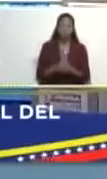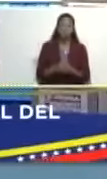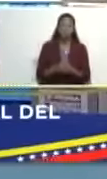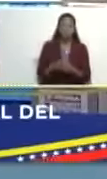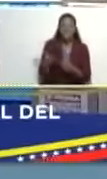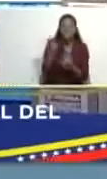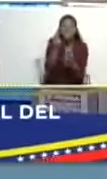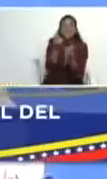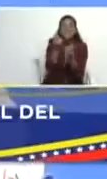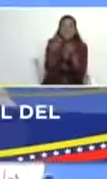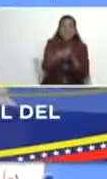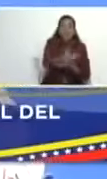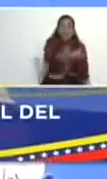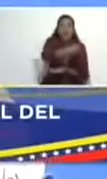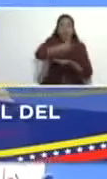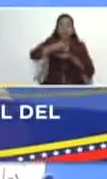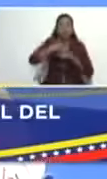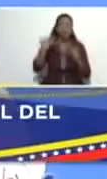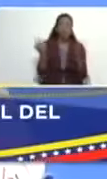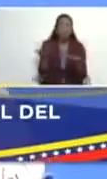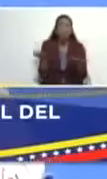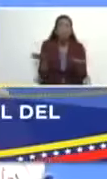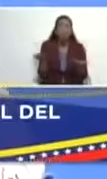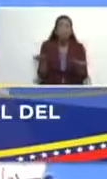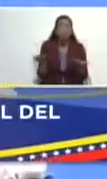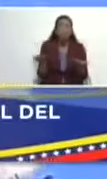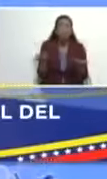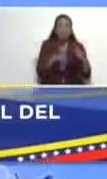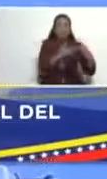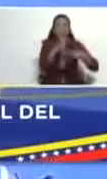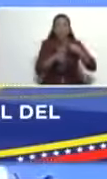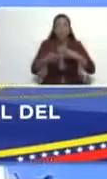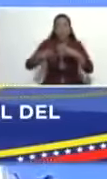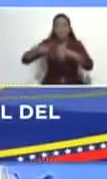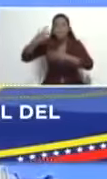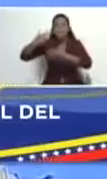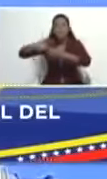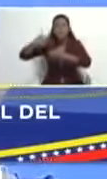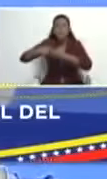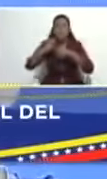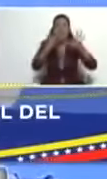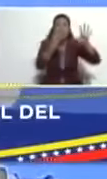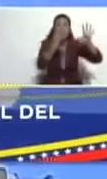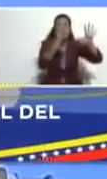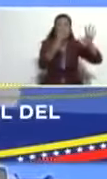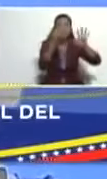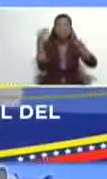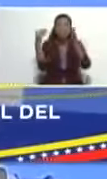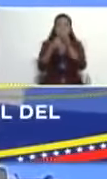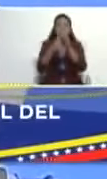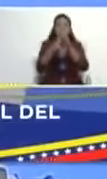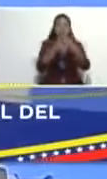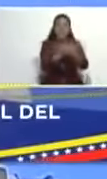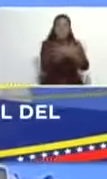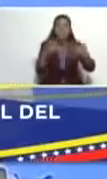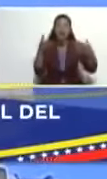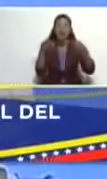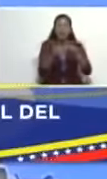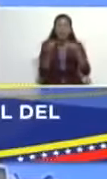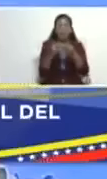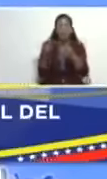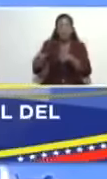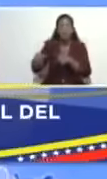¿Ese dinero para dónde va? La producción petrolera llegando a 900 mil barriles ya casi, superando